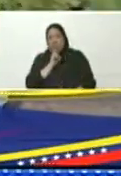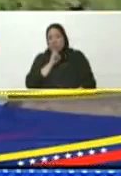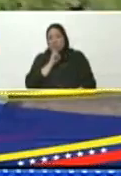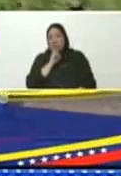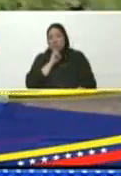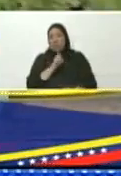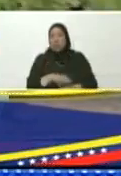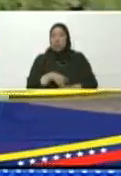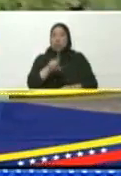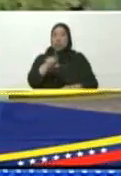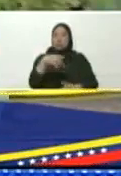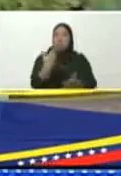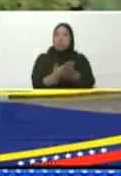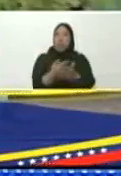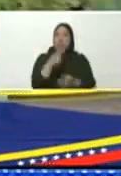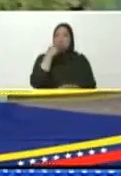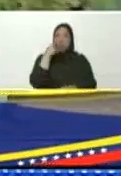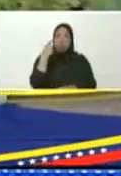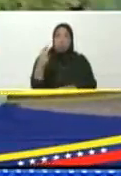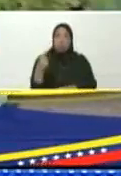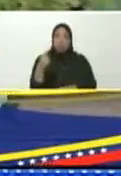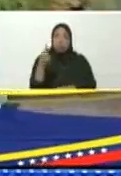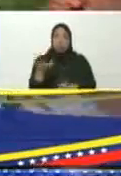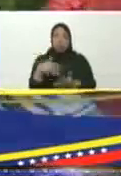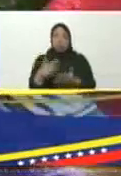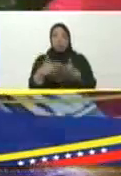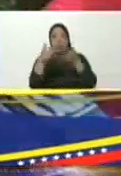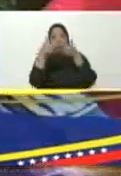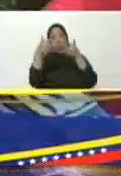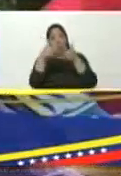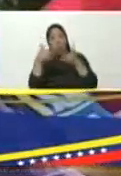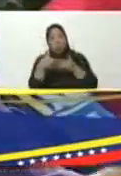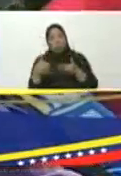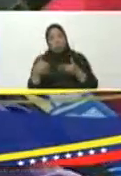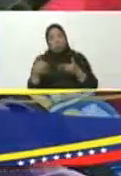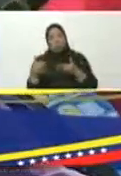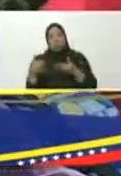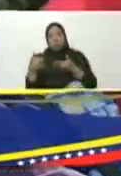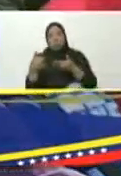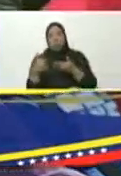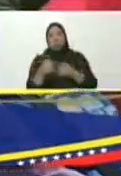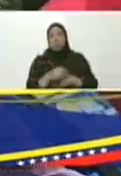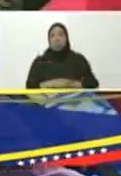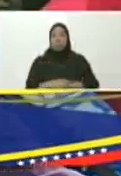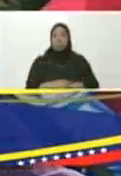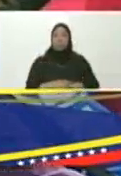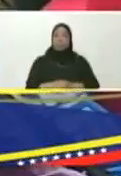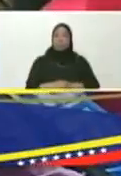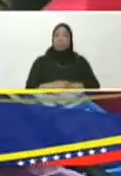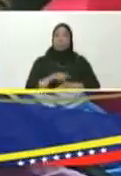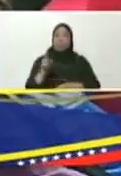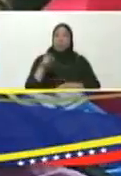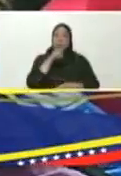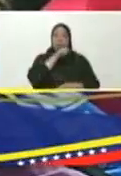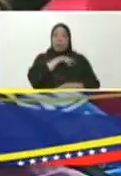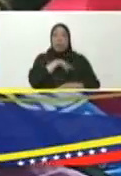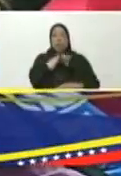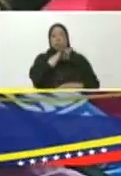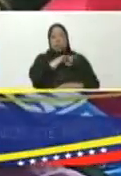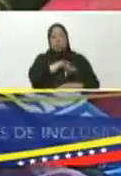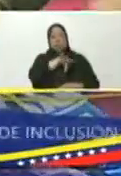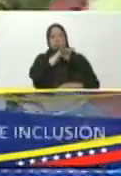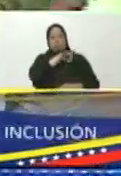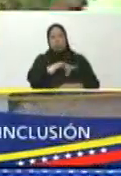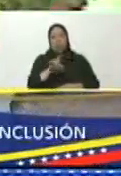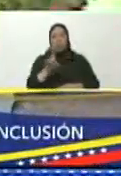Tú fuiste testigo, Riaza. Tú tomaste todas las notas porque muchas cosas, en el momento de la emoción, bueno,